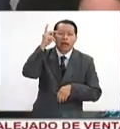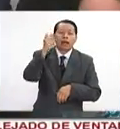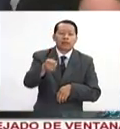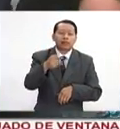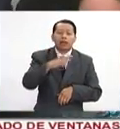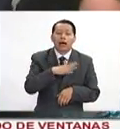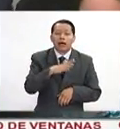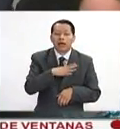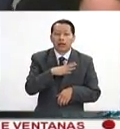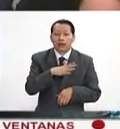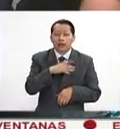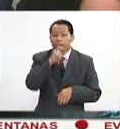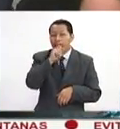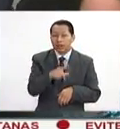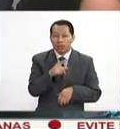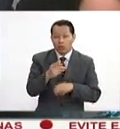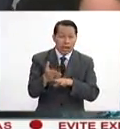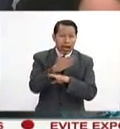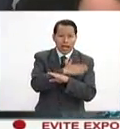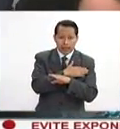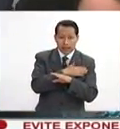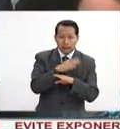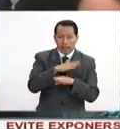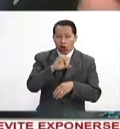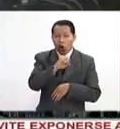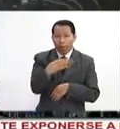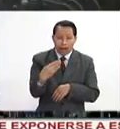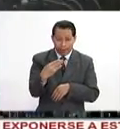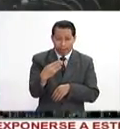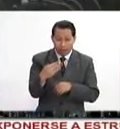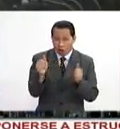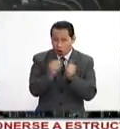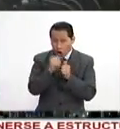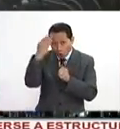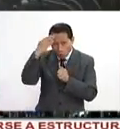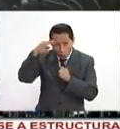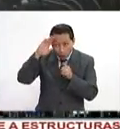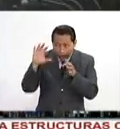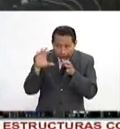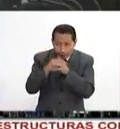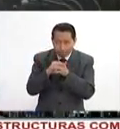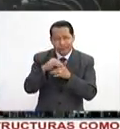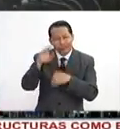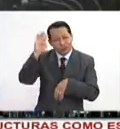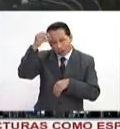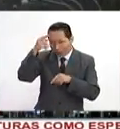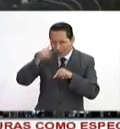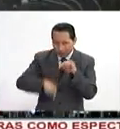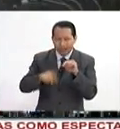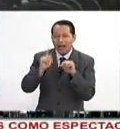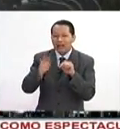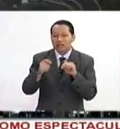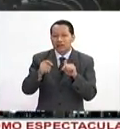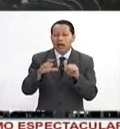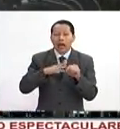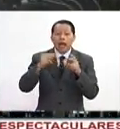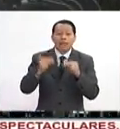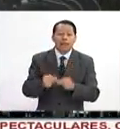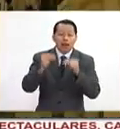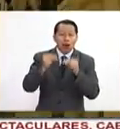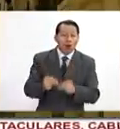atrás al acercamiento que logró Barack Obama con Cuba. Donald Trump buscará prohibir los